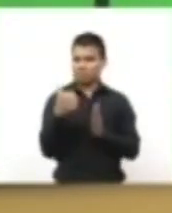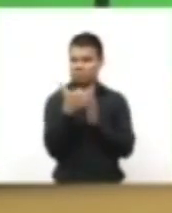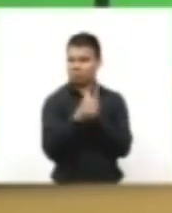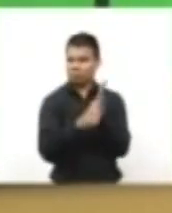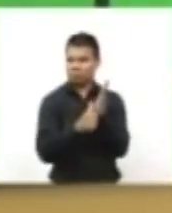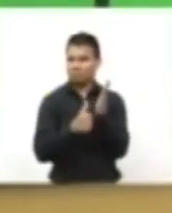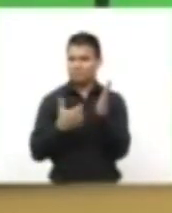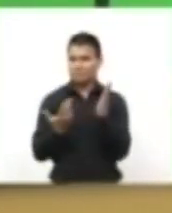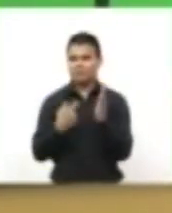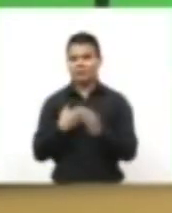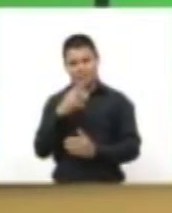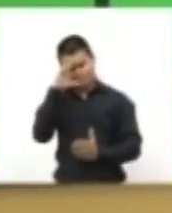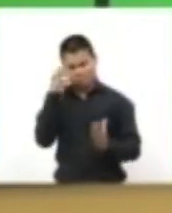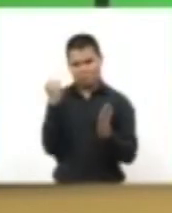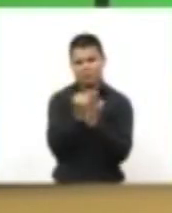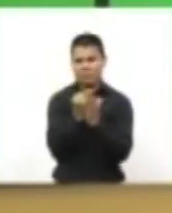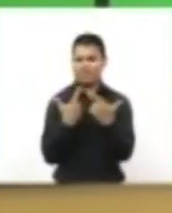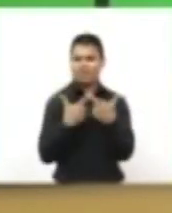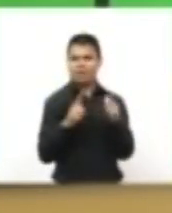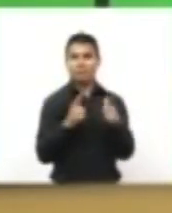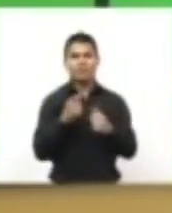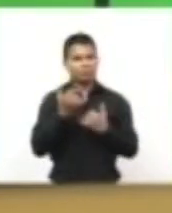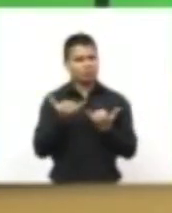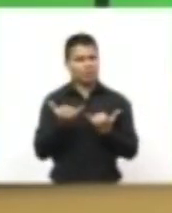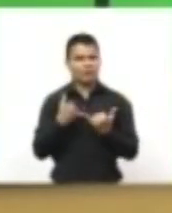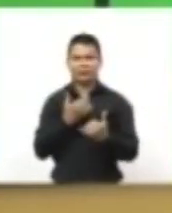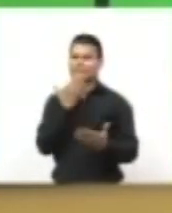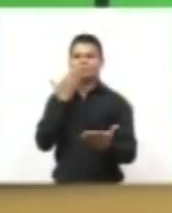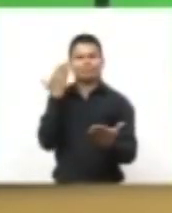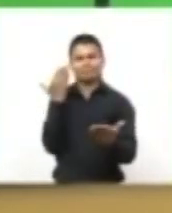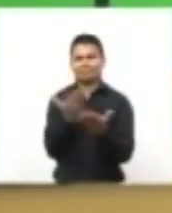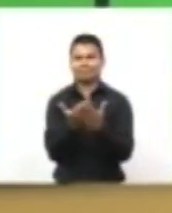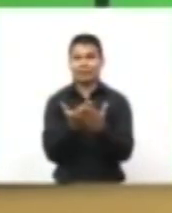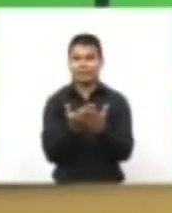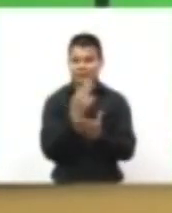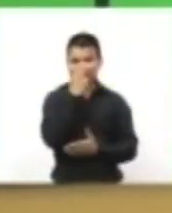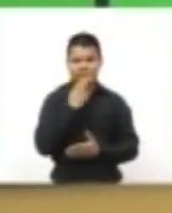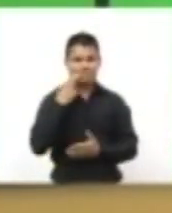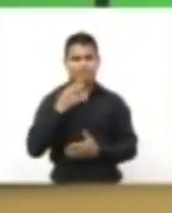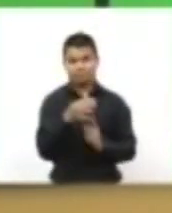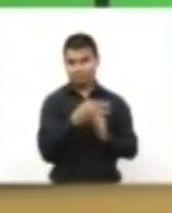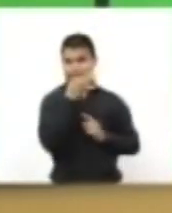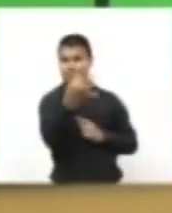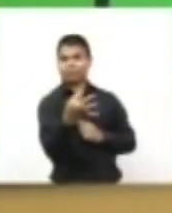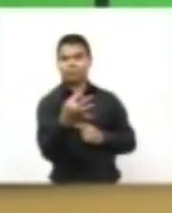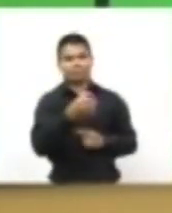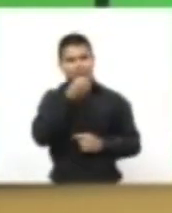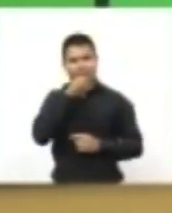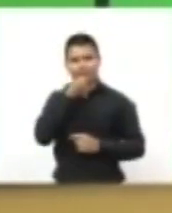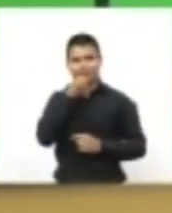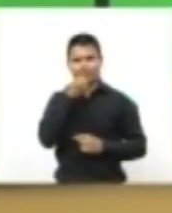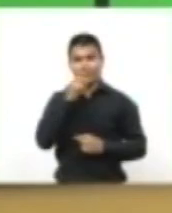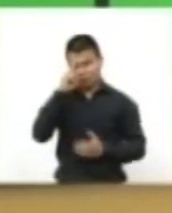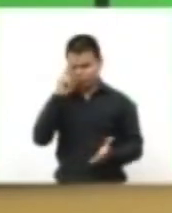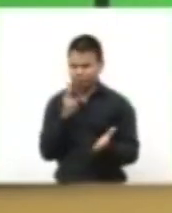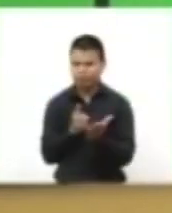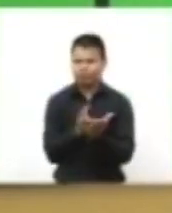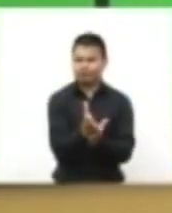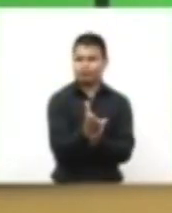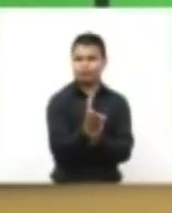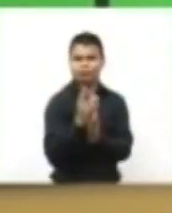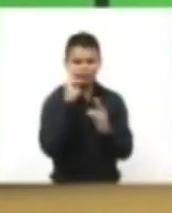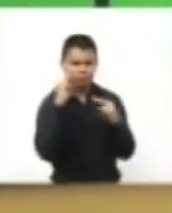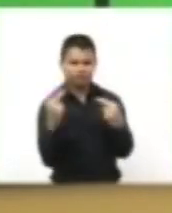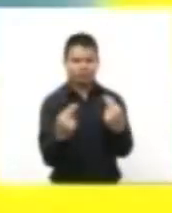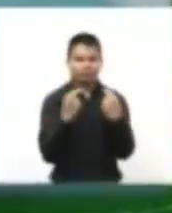opinión Versión Libre, queremos agradecerle haber elegido el compromiso con la verdad. Su fidelidad y observaciones nos